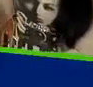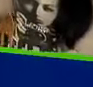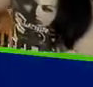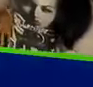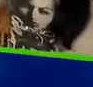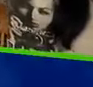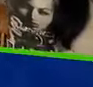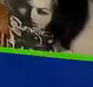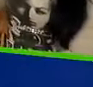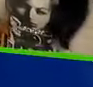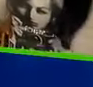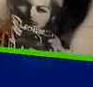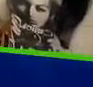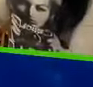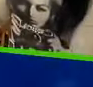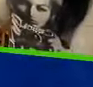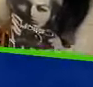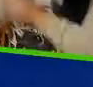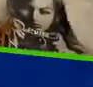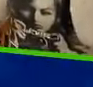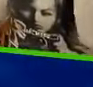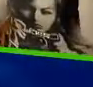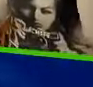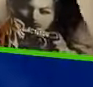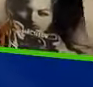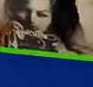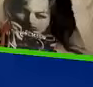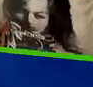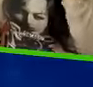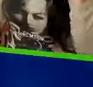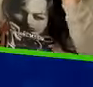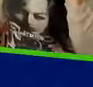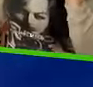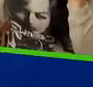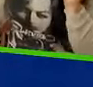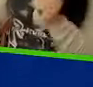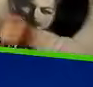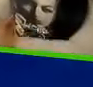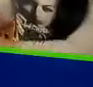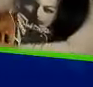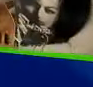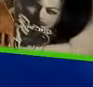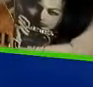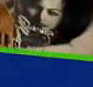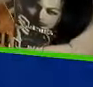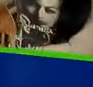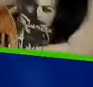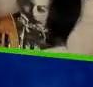programas favoritos. Chispa. Y la lindísima Giovanni. ¡Quiero verte!